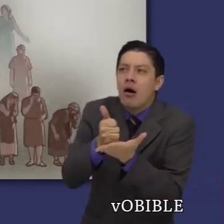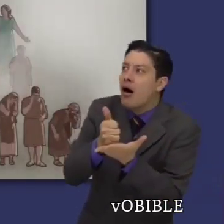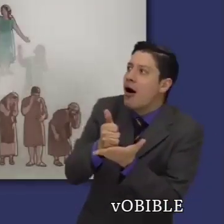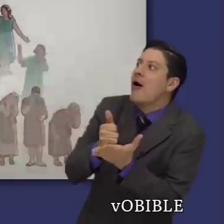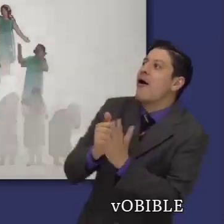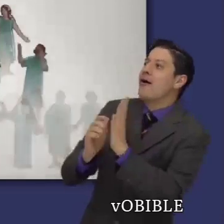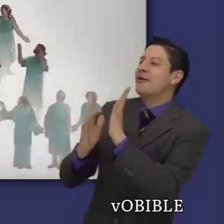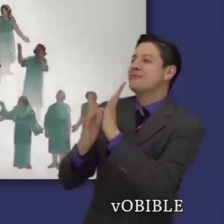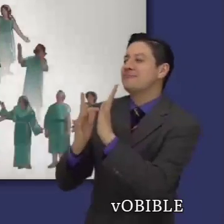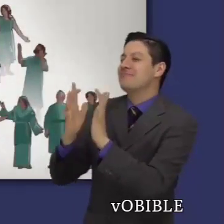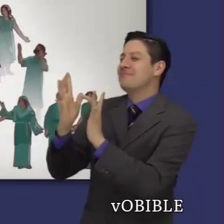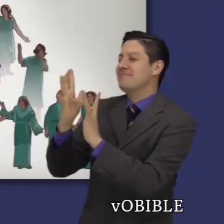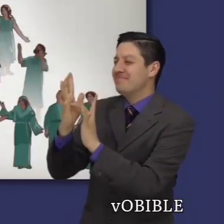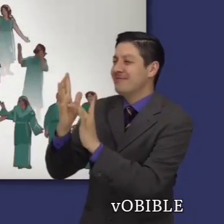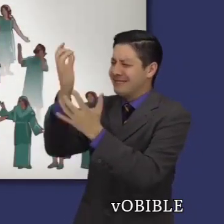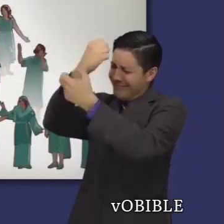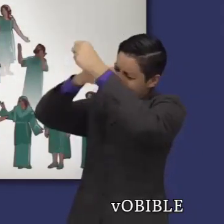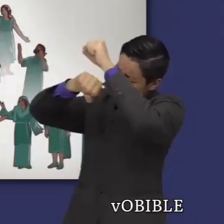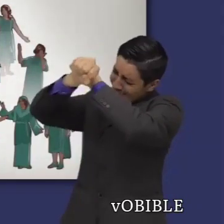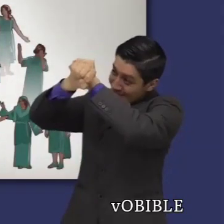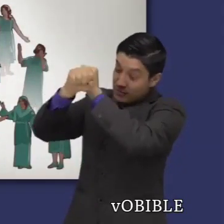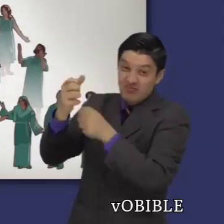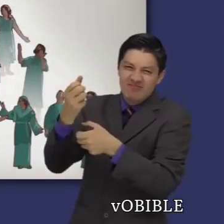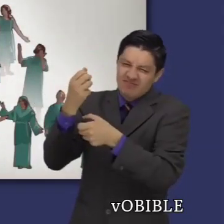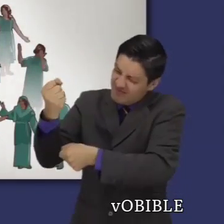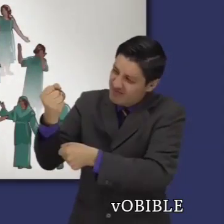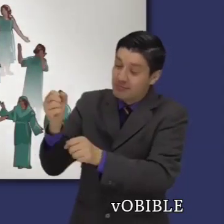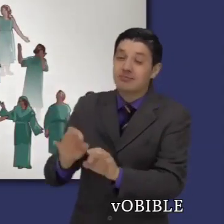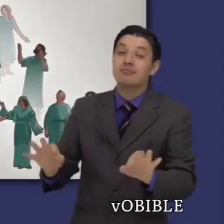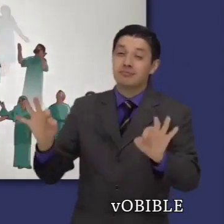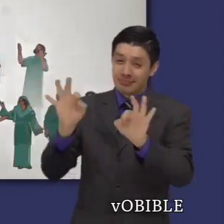Para salvarse, es imprescindible poner fe en Jesús y en su sacrificio.